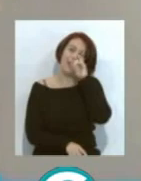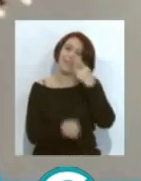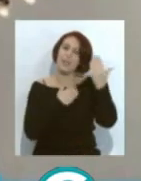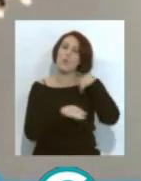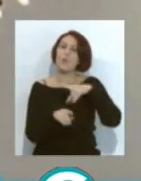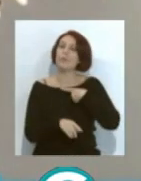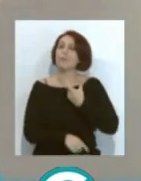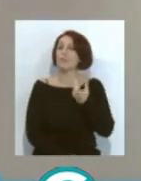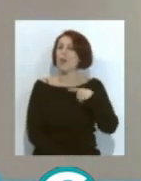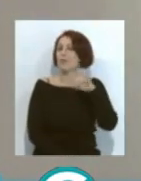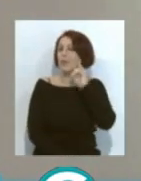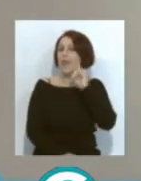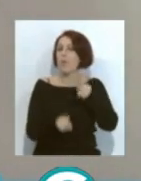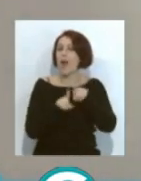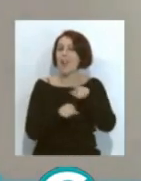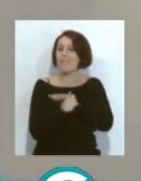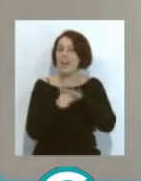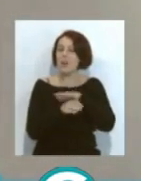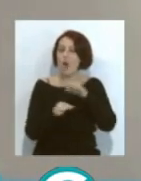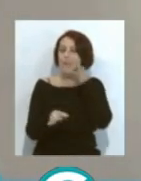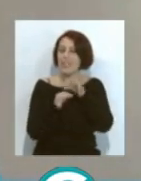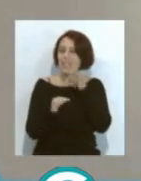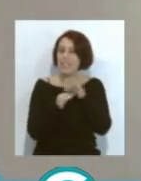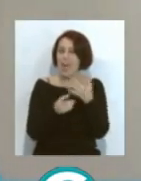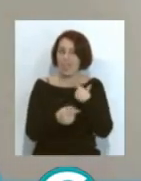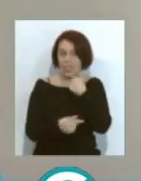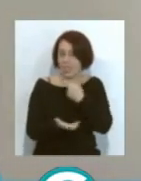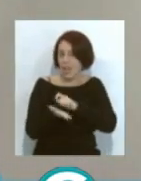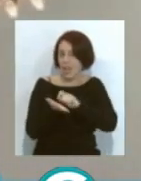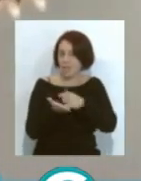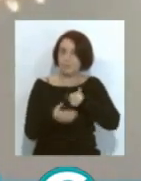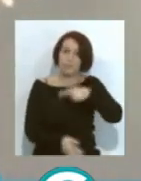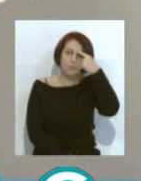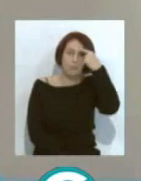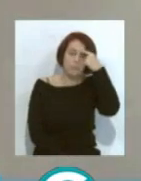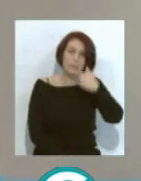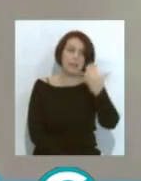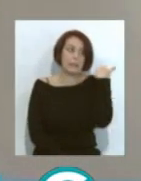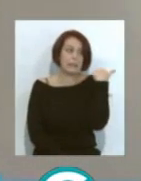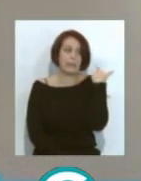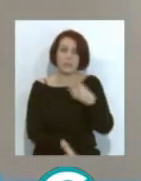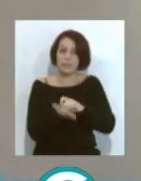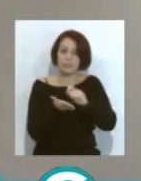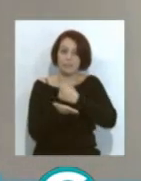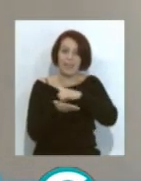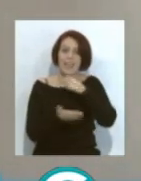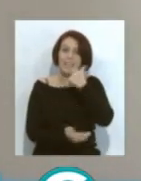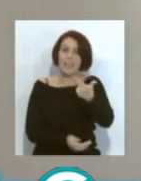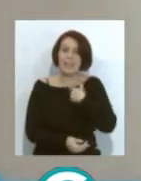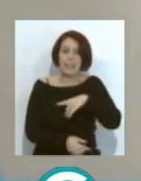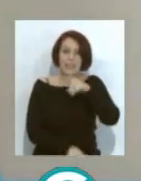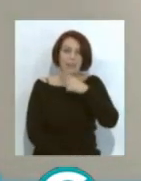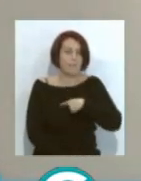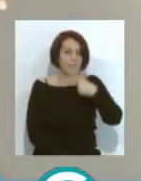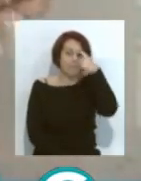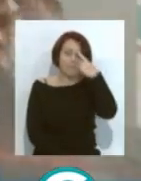a la viña, como dice la propia letra, y que se te mete en el coco. Yo te escribí hace un ratito para decirte, David, me va el paso